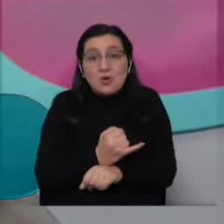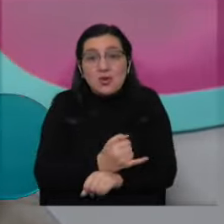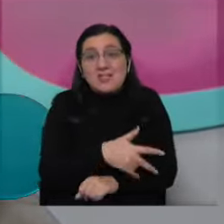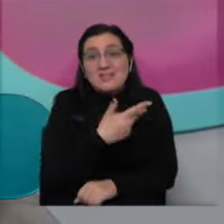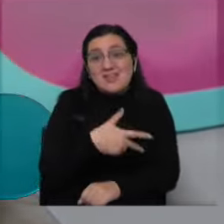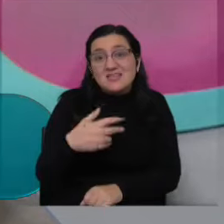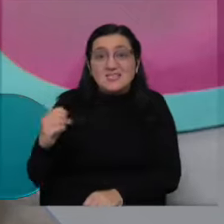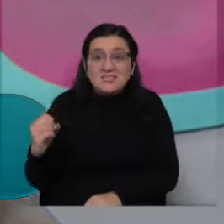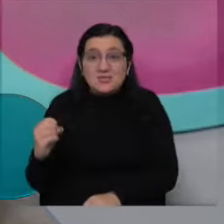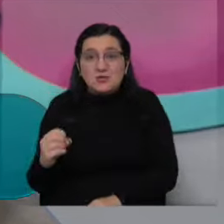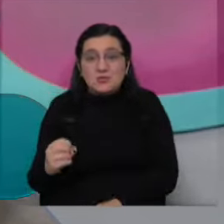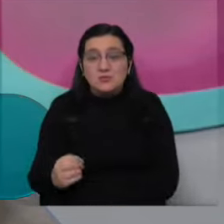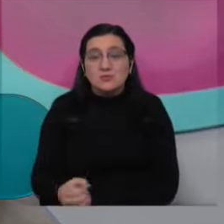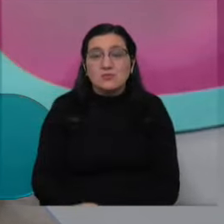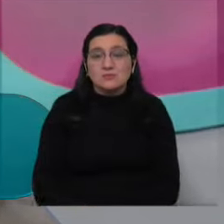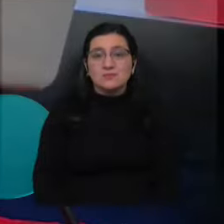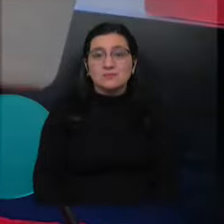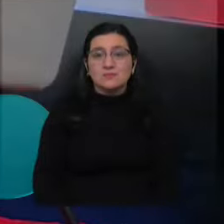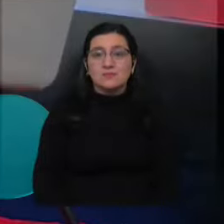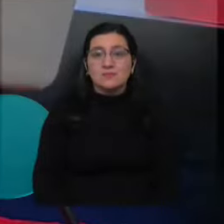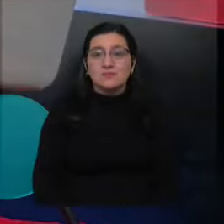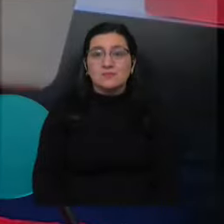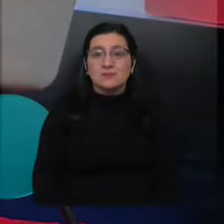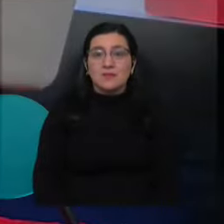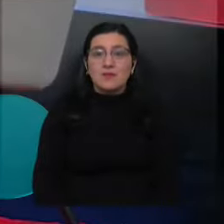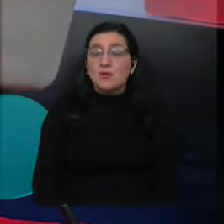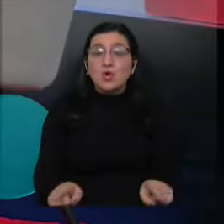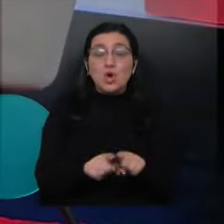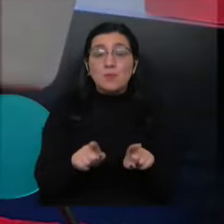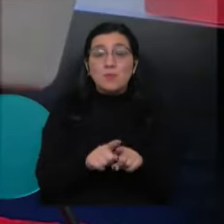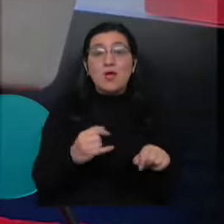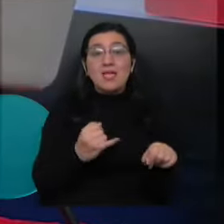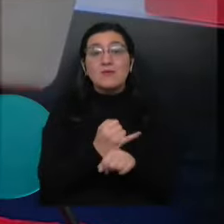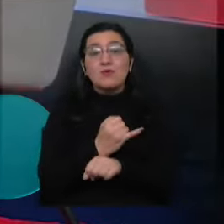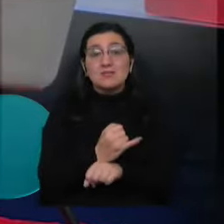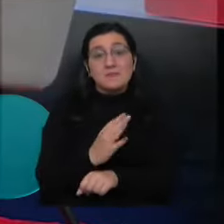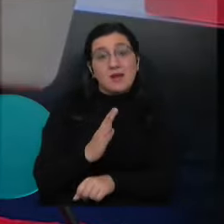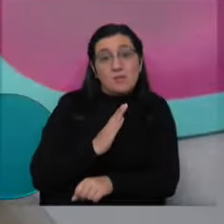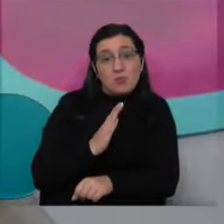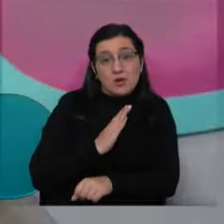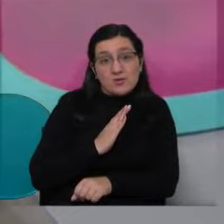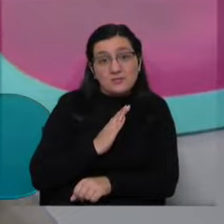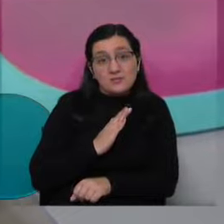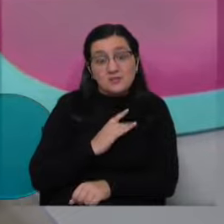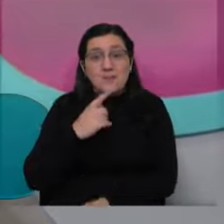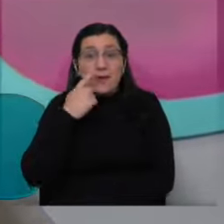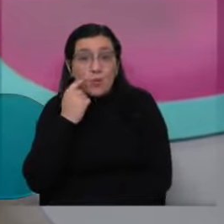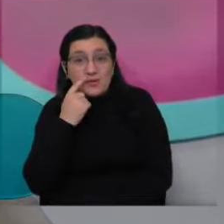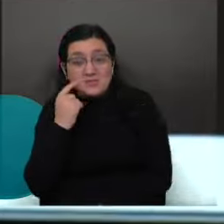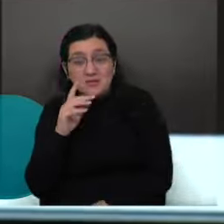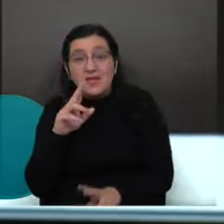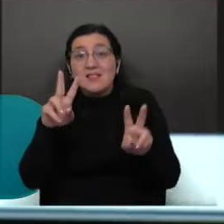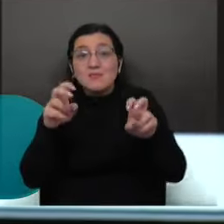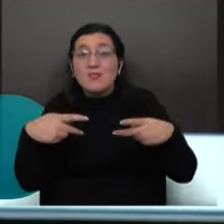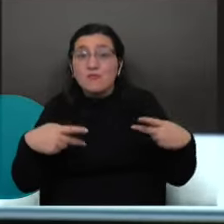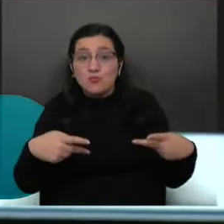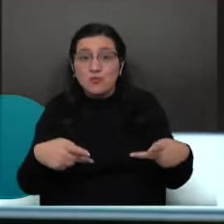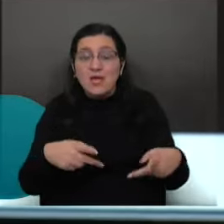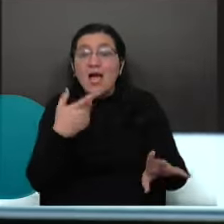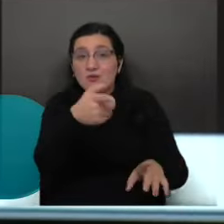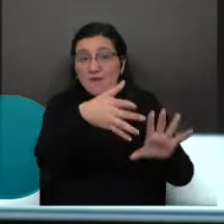eso como una una perla no pero no es lo mismo equivocarse A veces para las mujeres en fútbol hay una frase tuya que yo te la